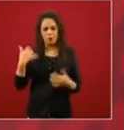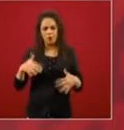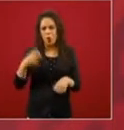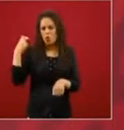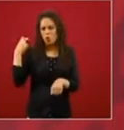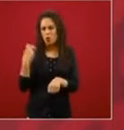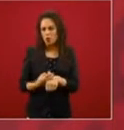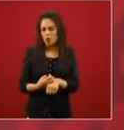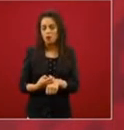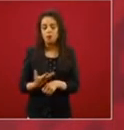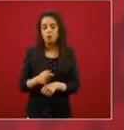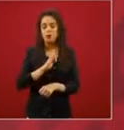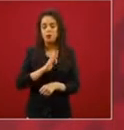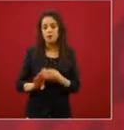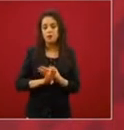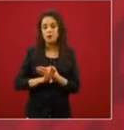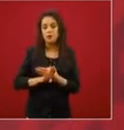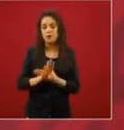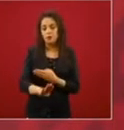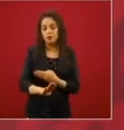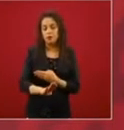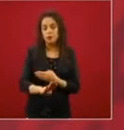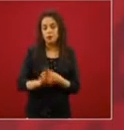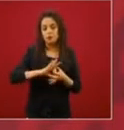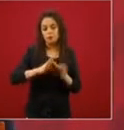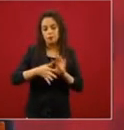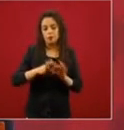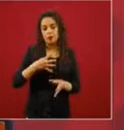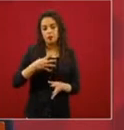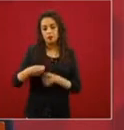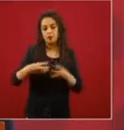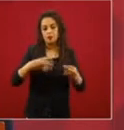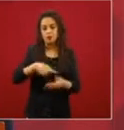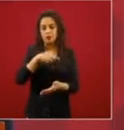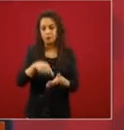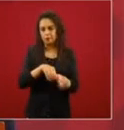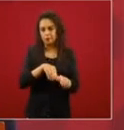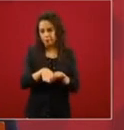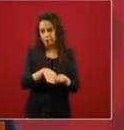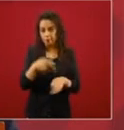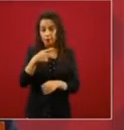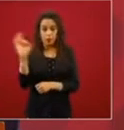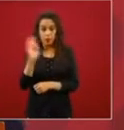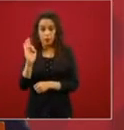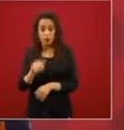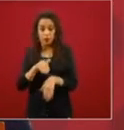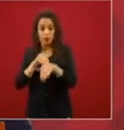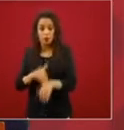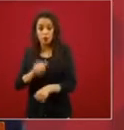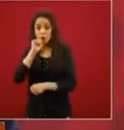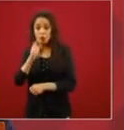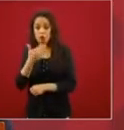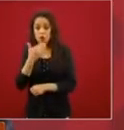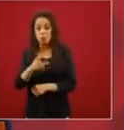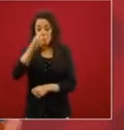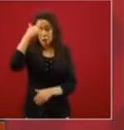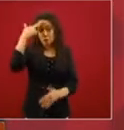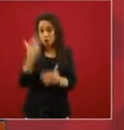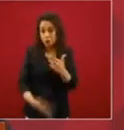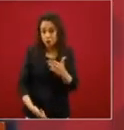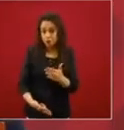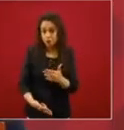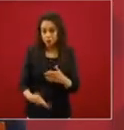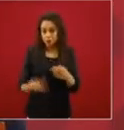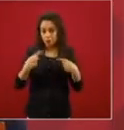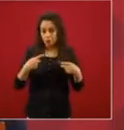de contagio en un centro de trabajo. Pero si no se llevan a cabo bien, si no se respetan, si alguien